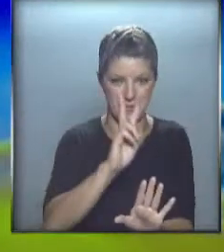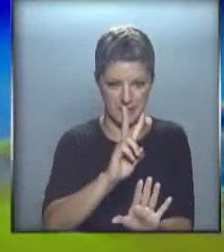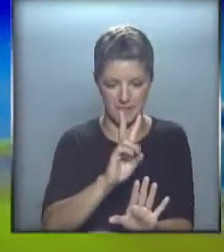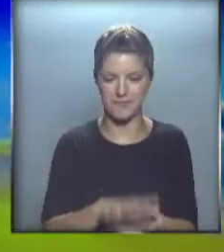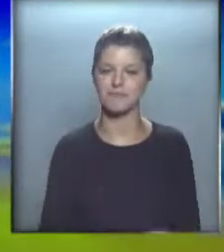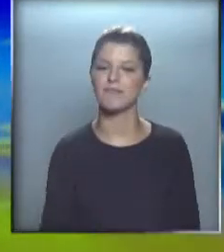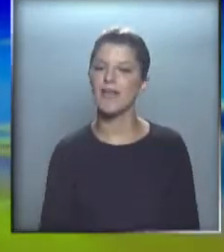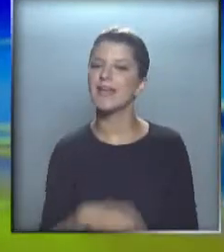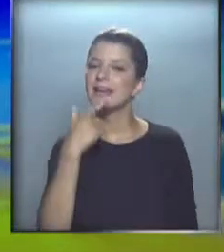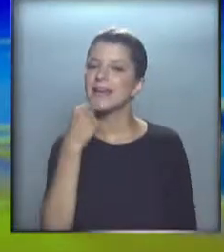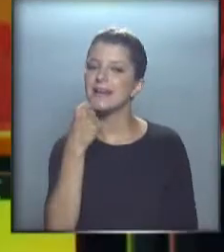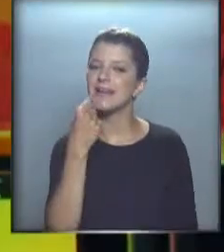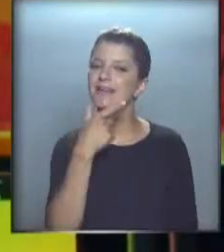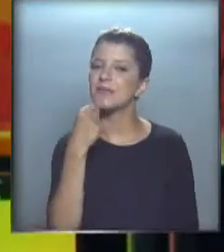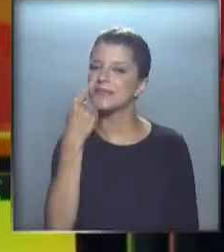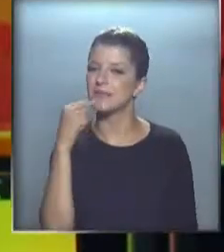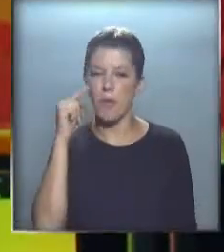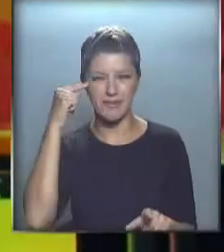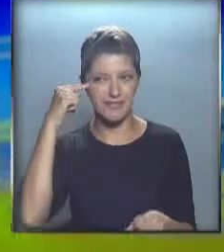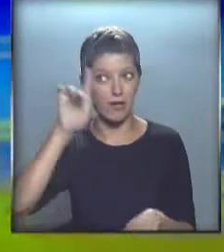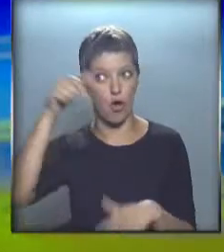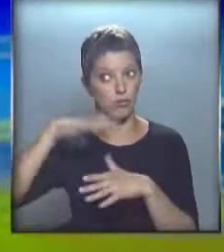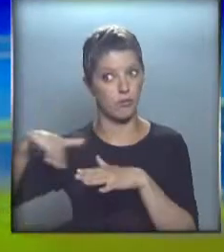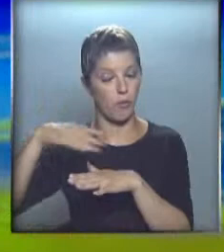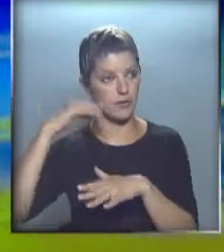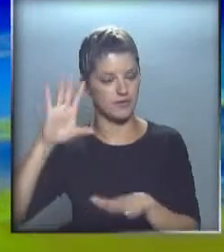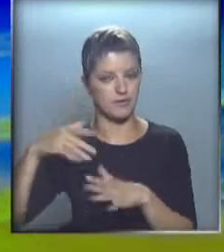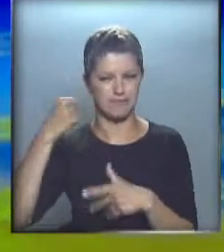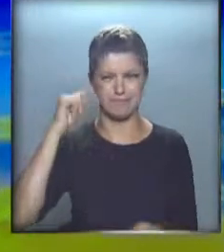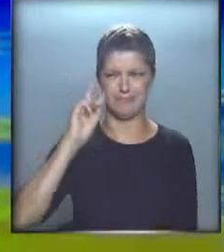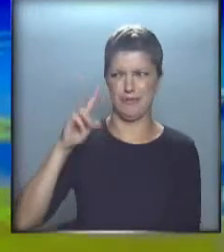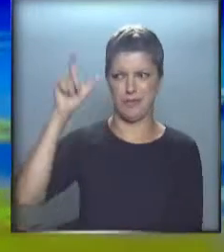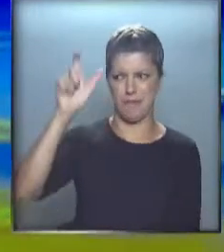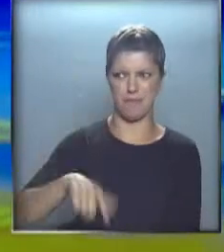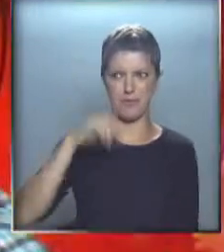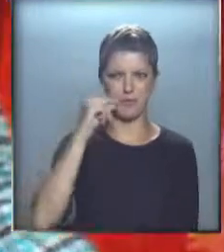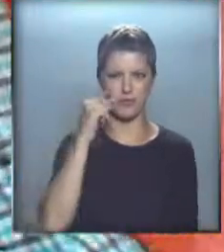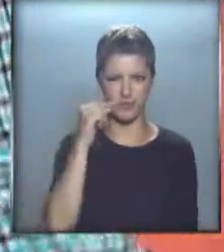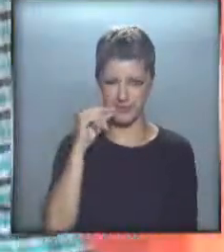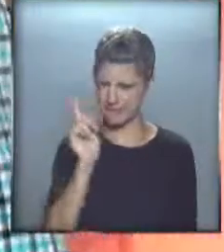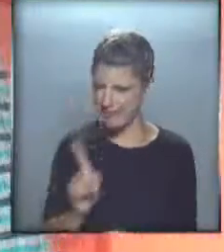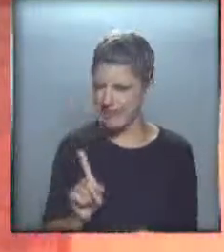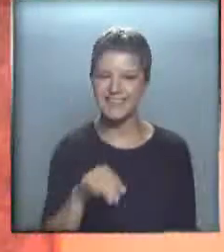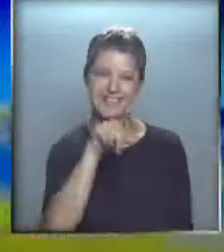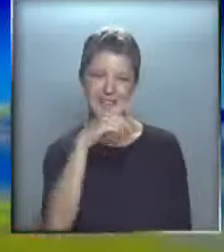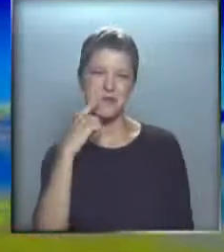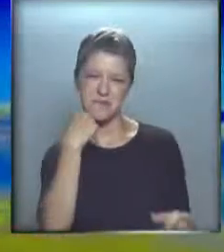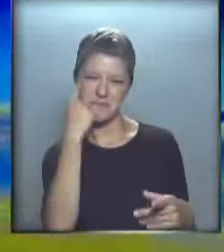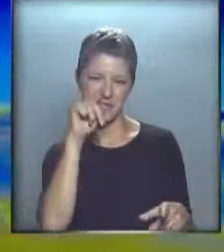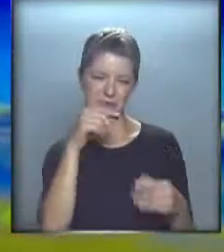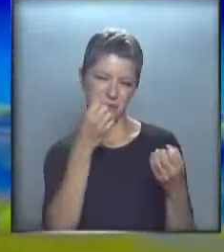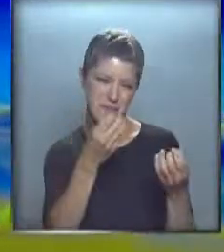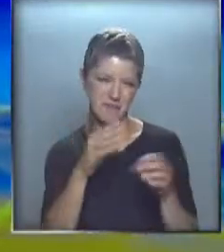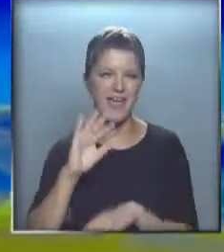pasó haber salido alguna vez con un pibe que pensabas que era de otra dimensión? Yo, de mí flaco. Pasó, es una buena pregunta. Suele pasar, pero